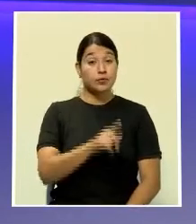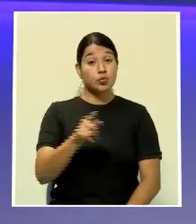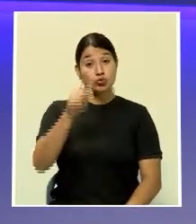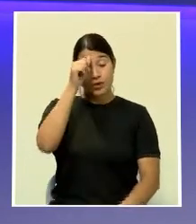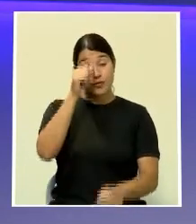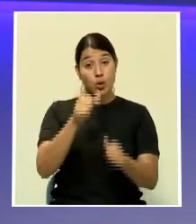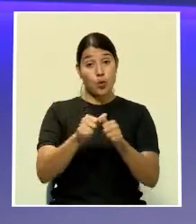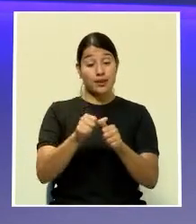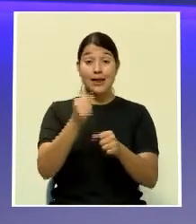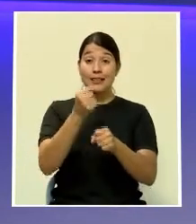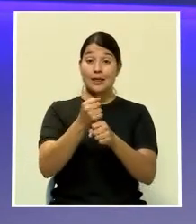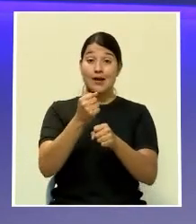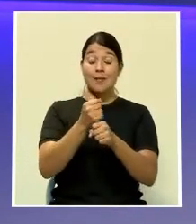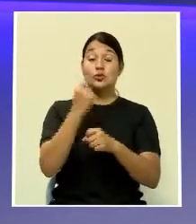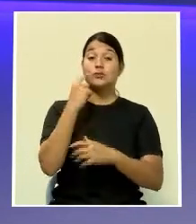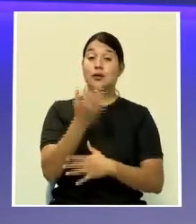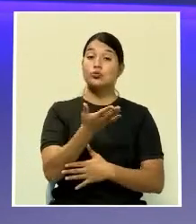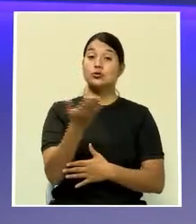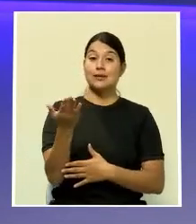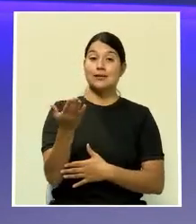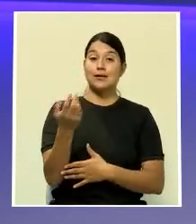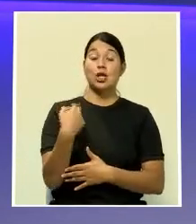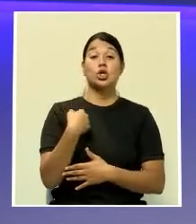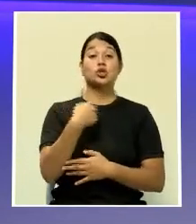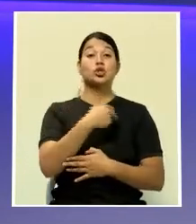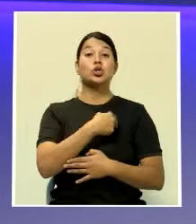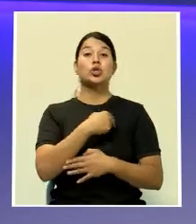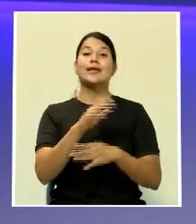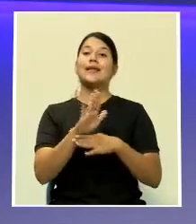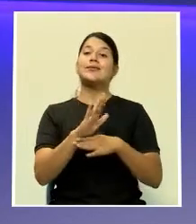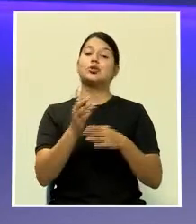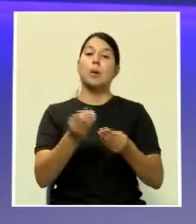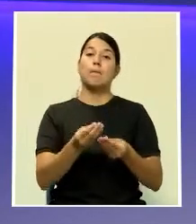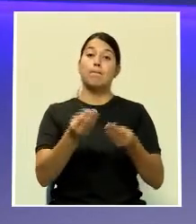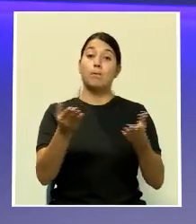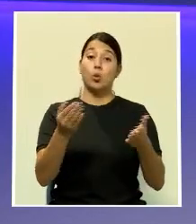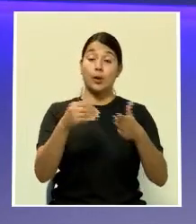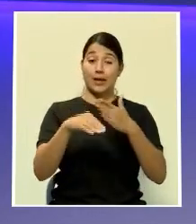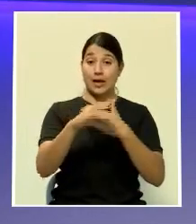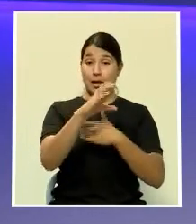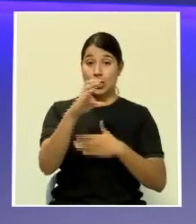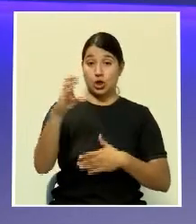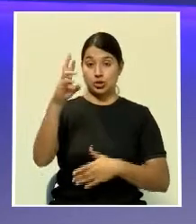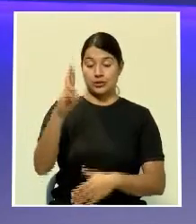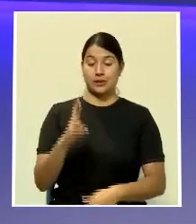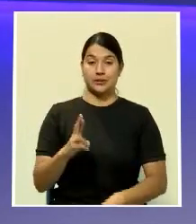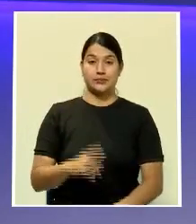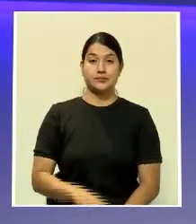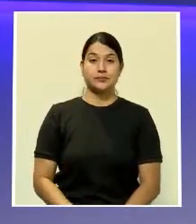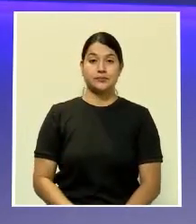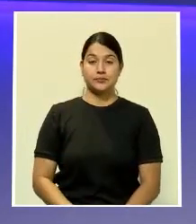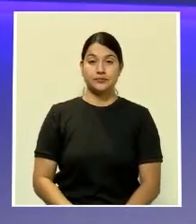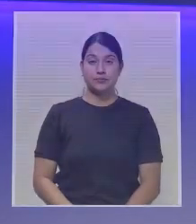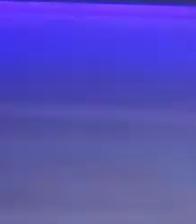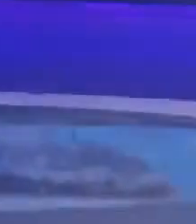Recuerde, trabajamos para usted. Somos la televisión pública de Costa